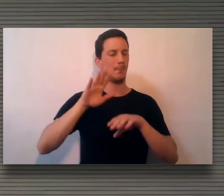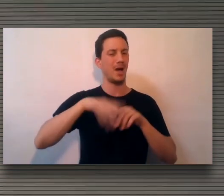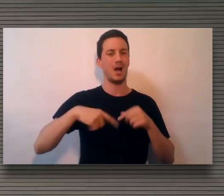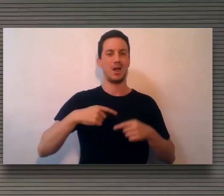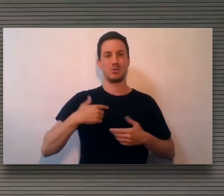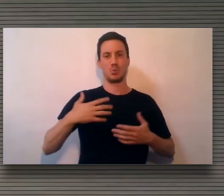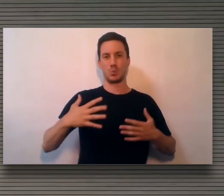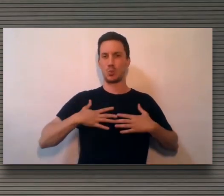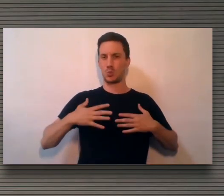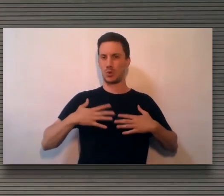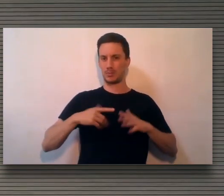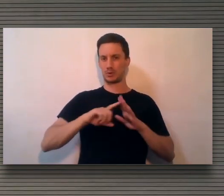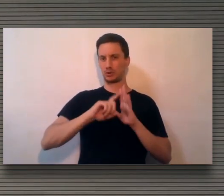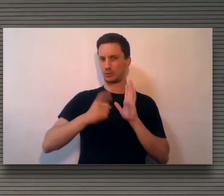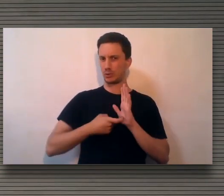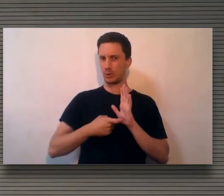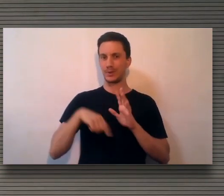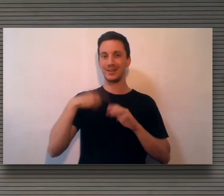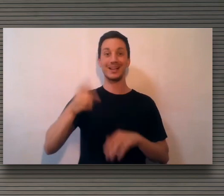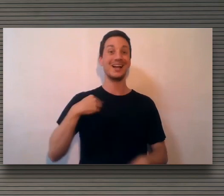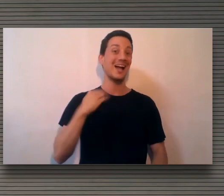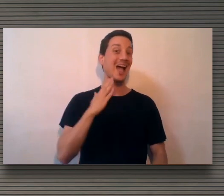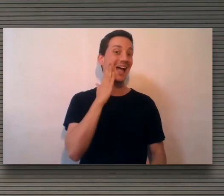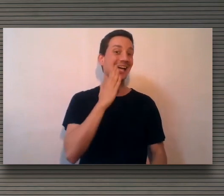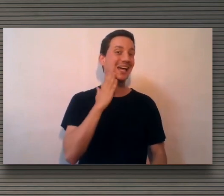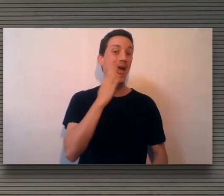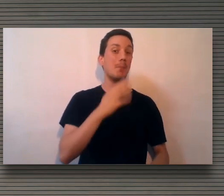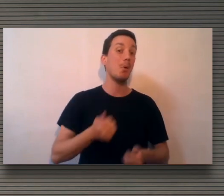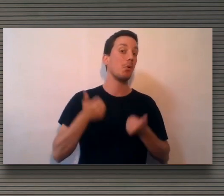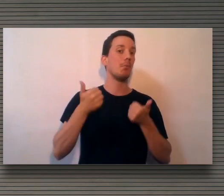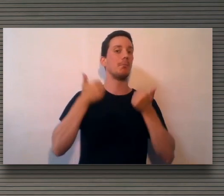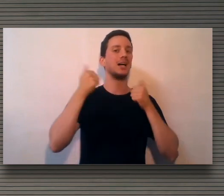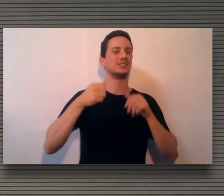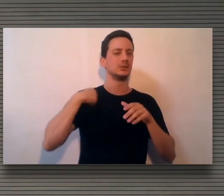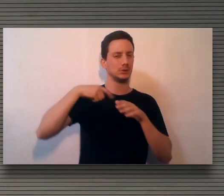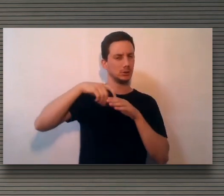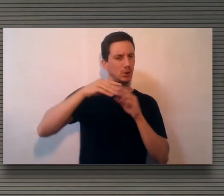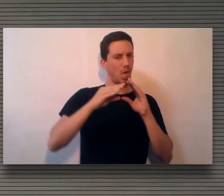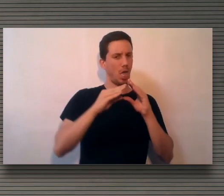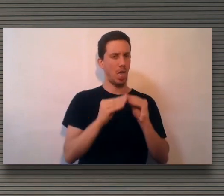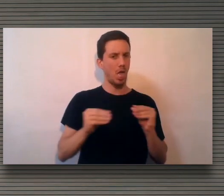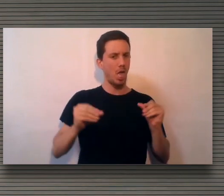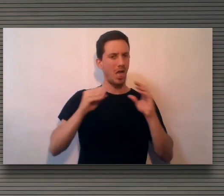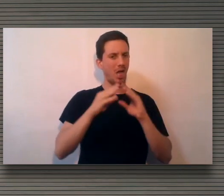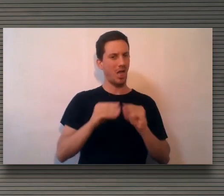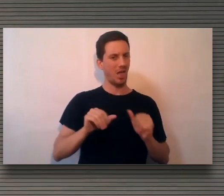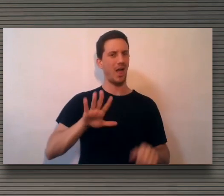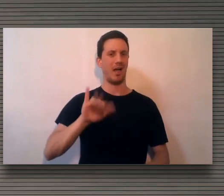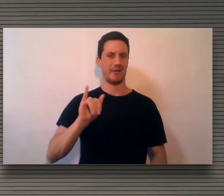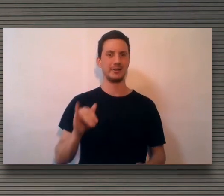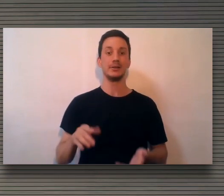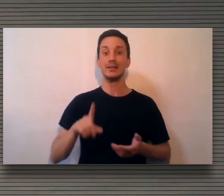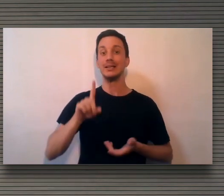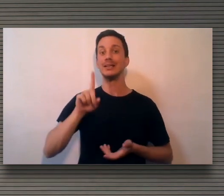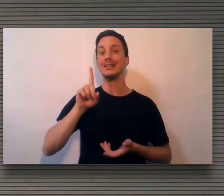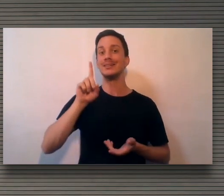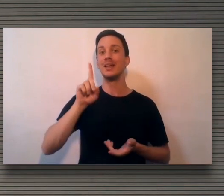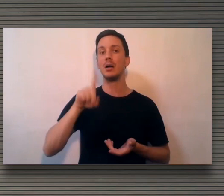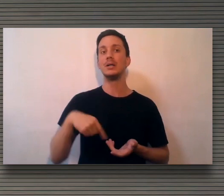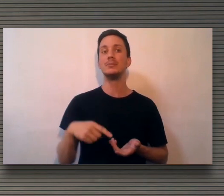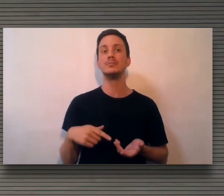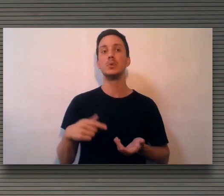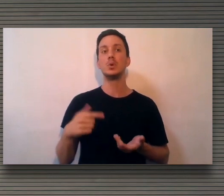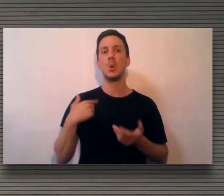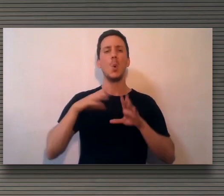cuerpo. Luego está la crema, que es un poquito más densa y que, bueno, yo